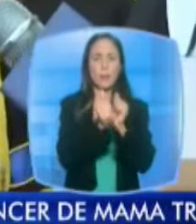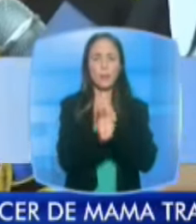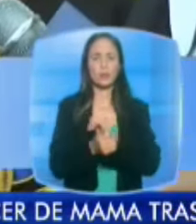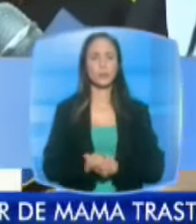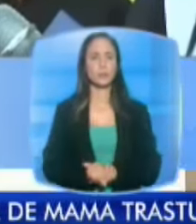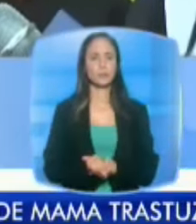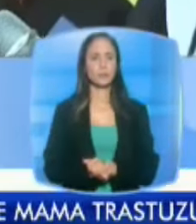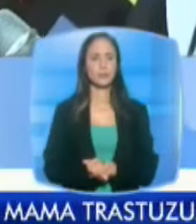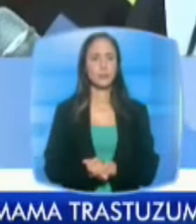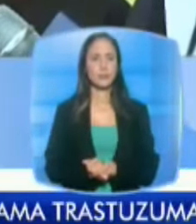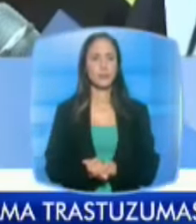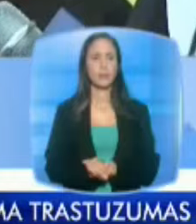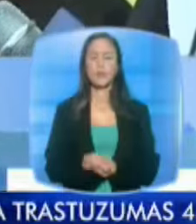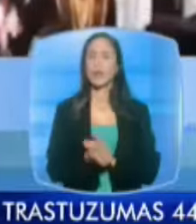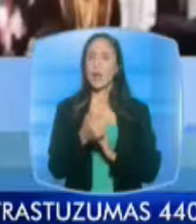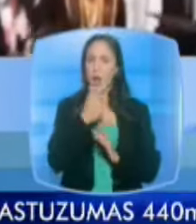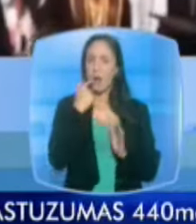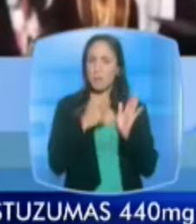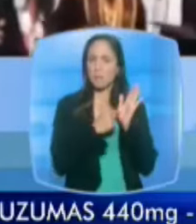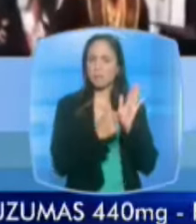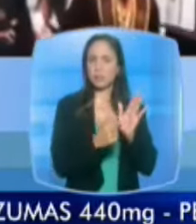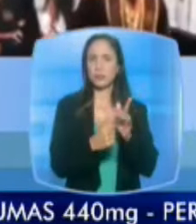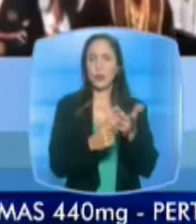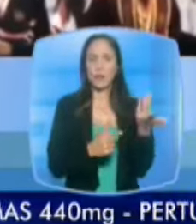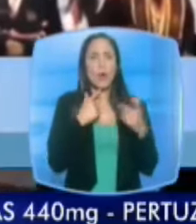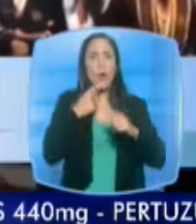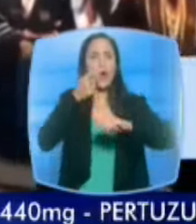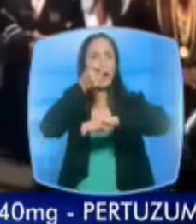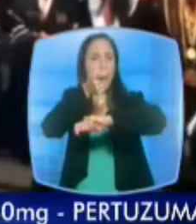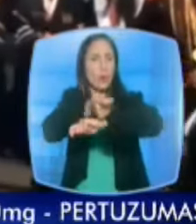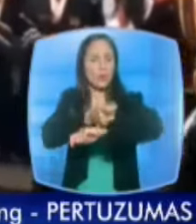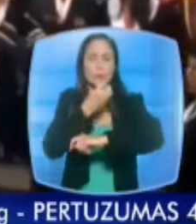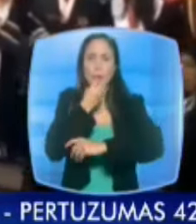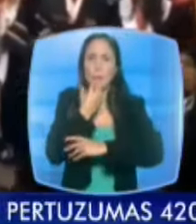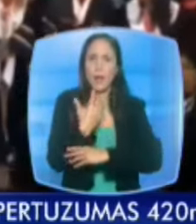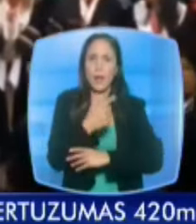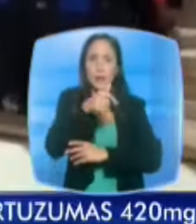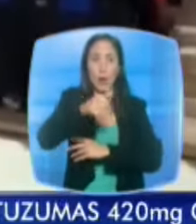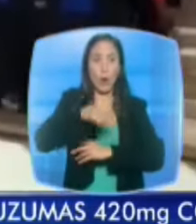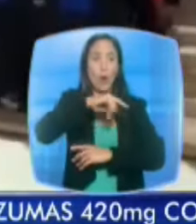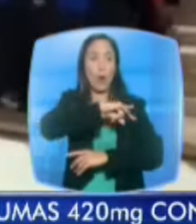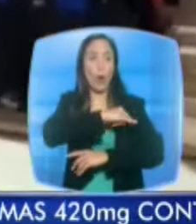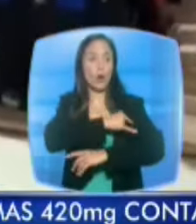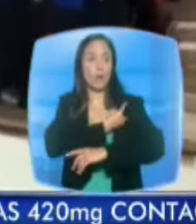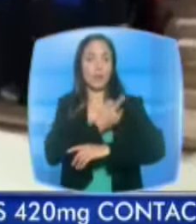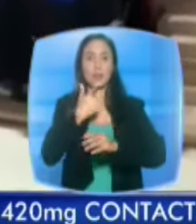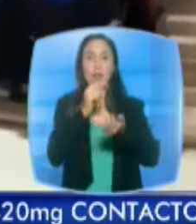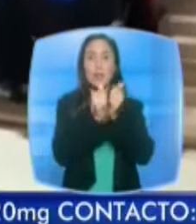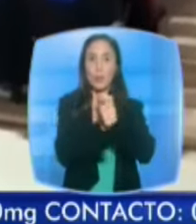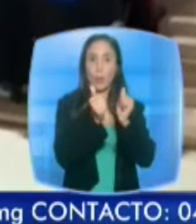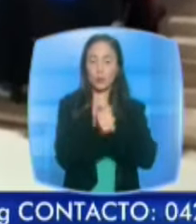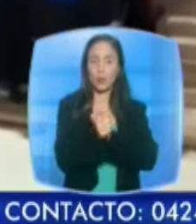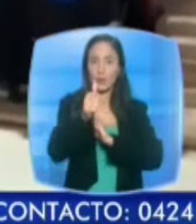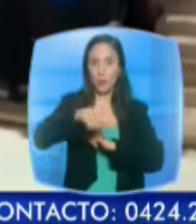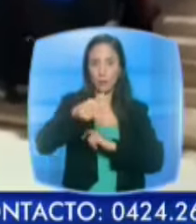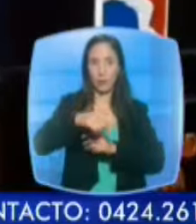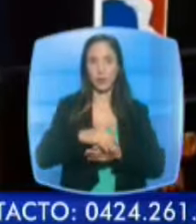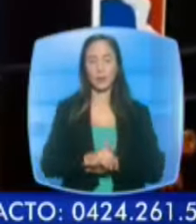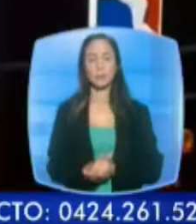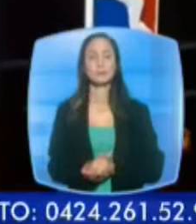hacer una hermosa promoción que estamos graduando hoy desde la Universidad Deportiva del Sur, como lo